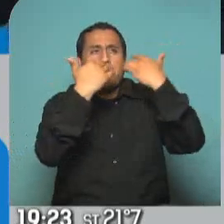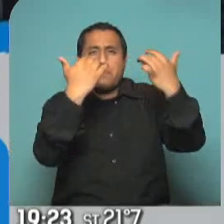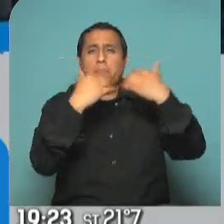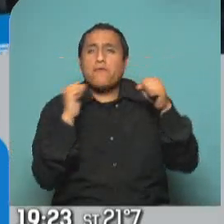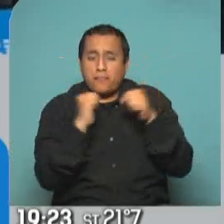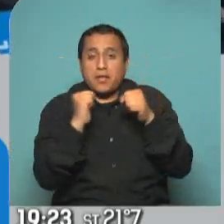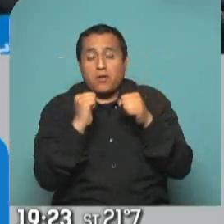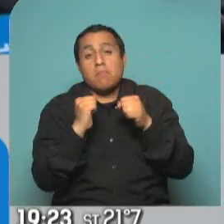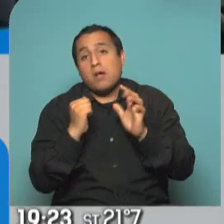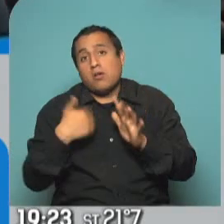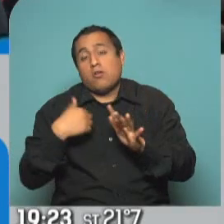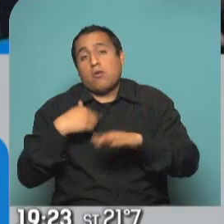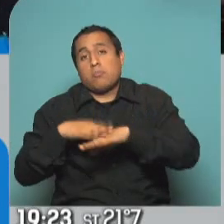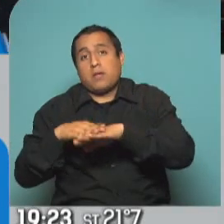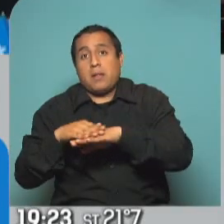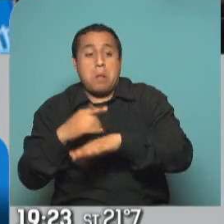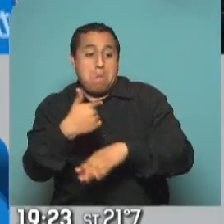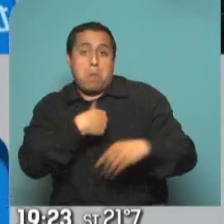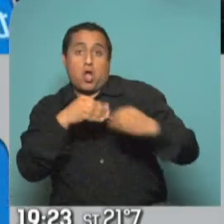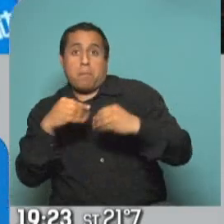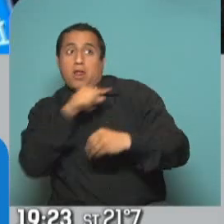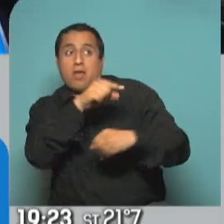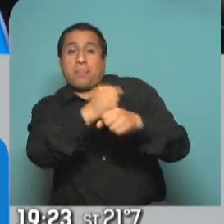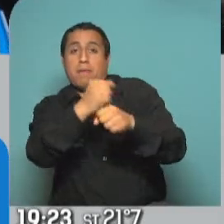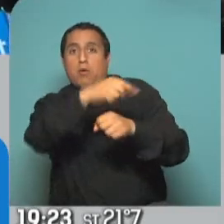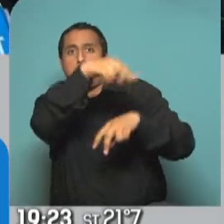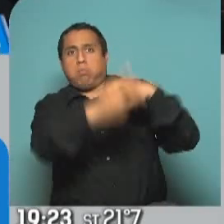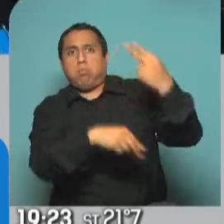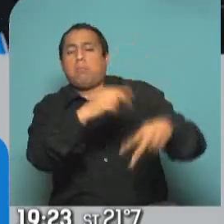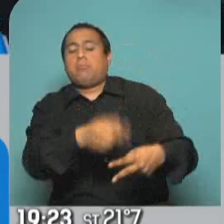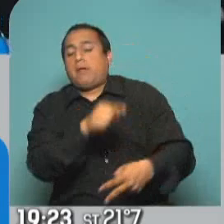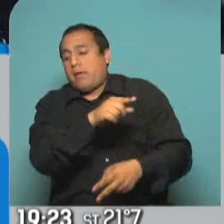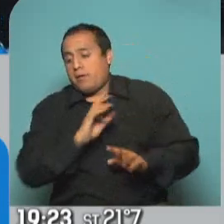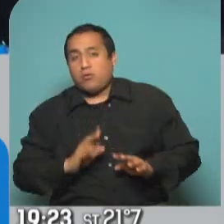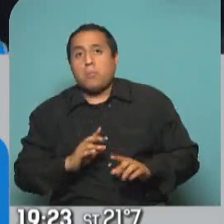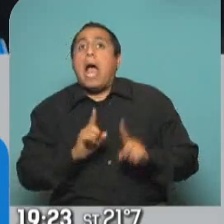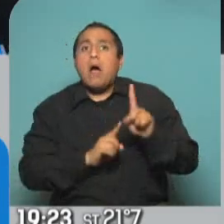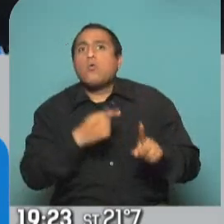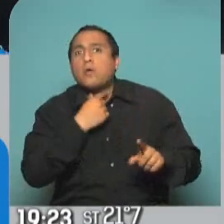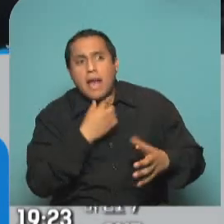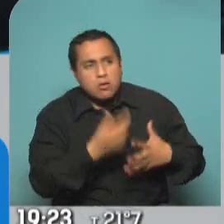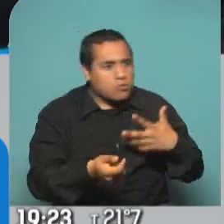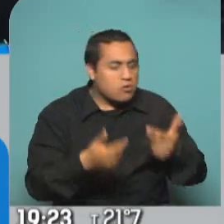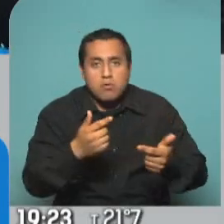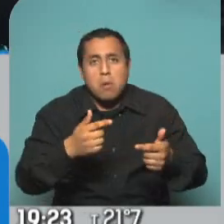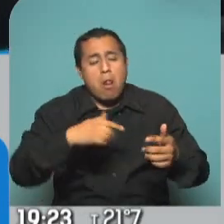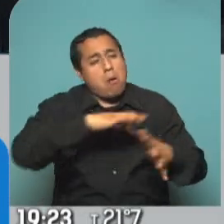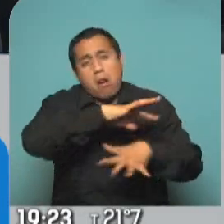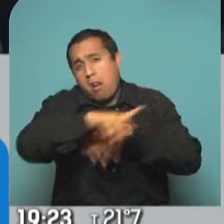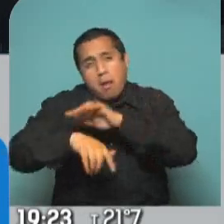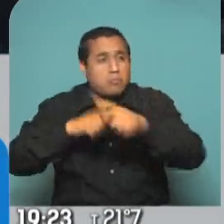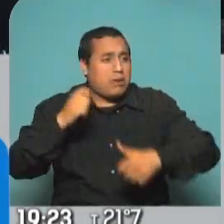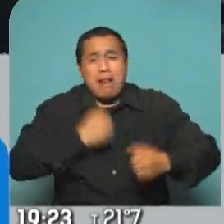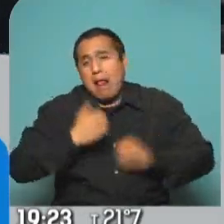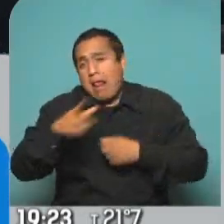No, estaban mis compañeros ahí. Ellos escucharon. ¿Los mismos compañeros sacan a la ellos gente? Ellos intentaron ayudar, pero en el tumulto de la gente que